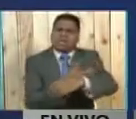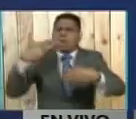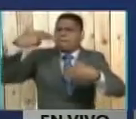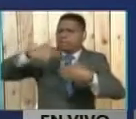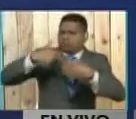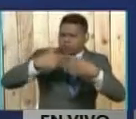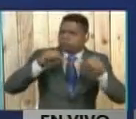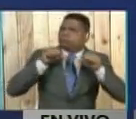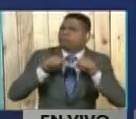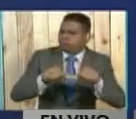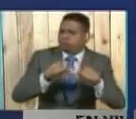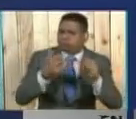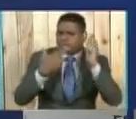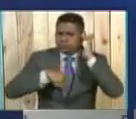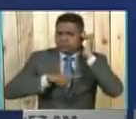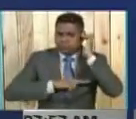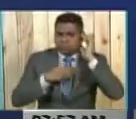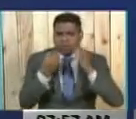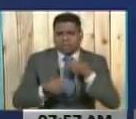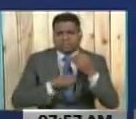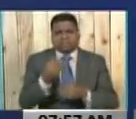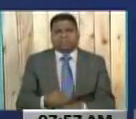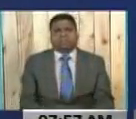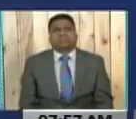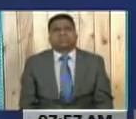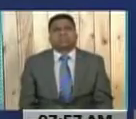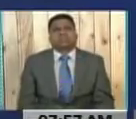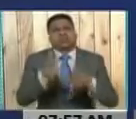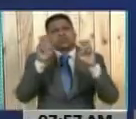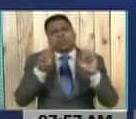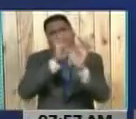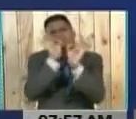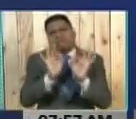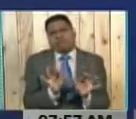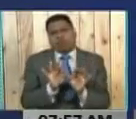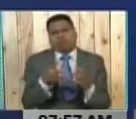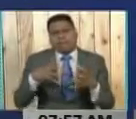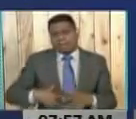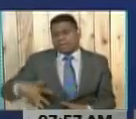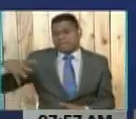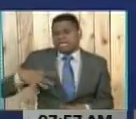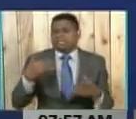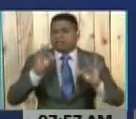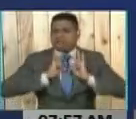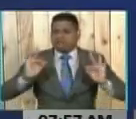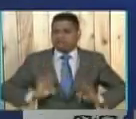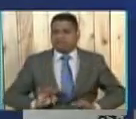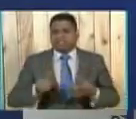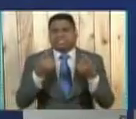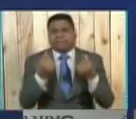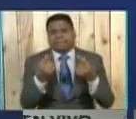seguir siendo, comenzar a ser un país con nuevas fuentes de riqueza física, material,